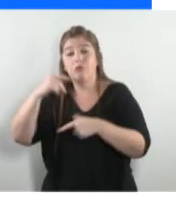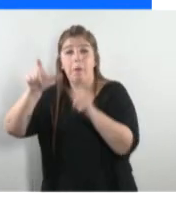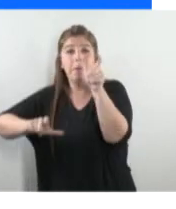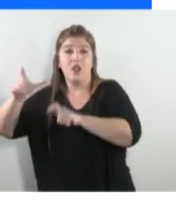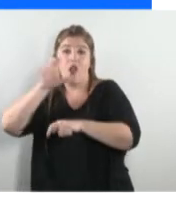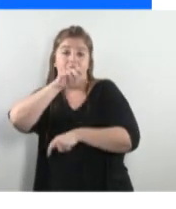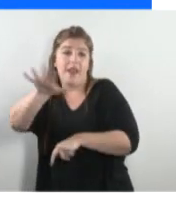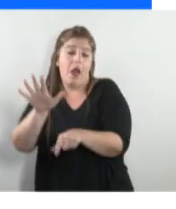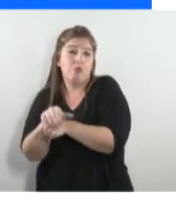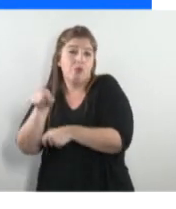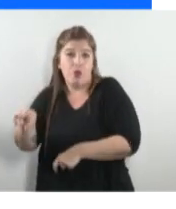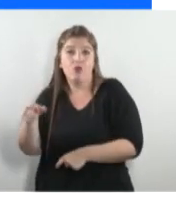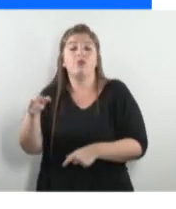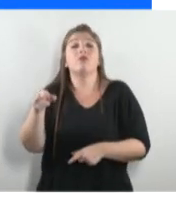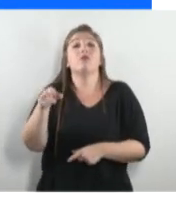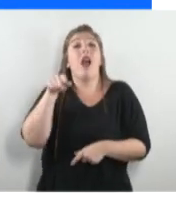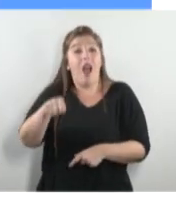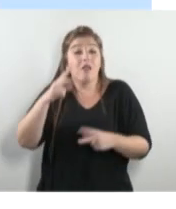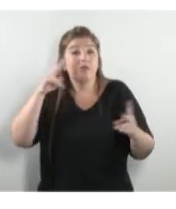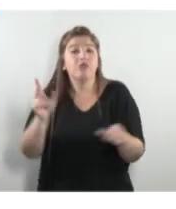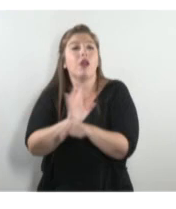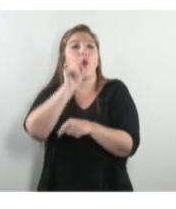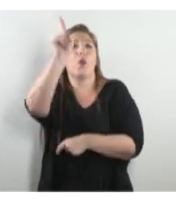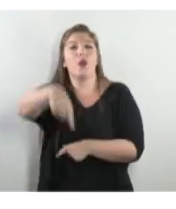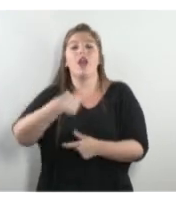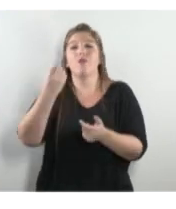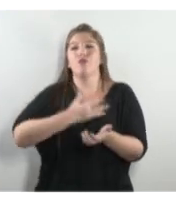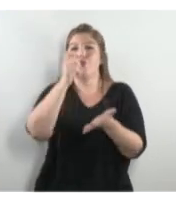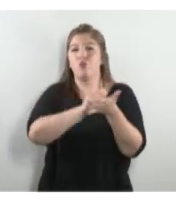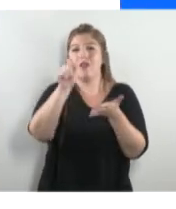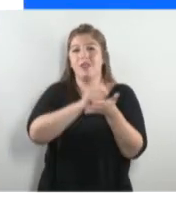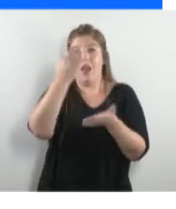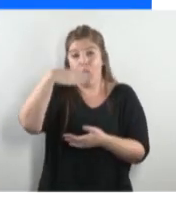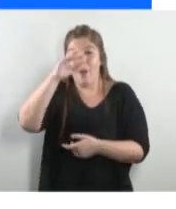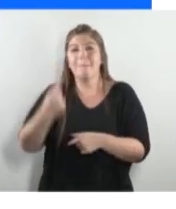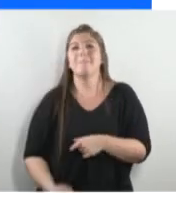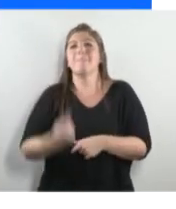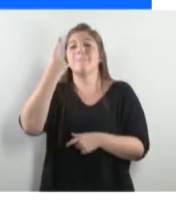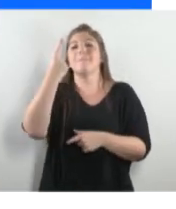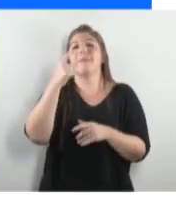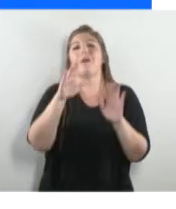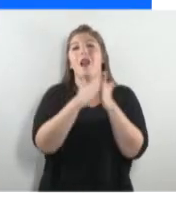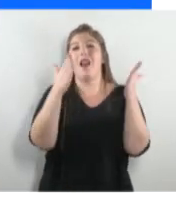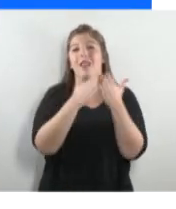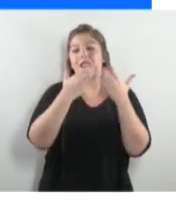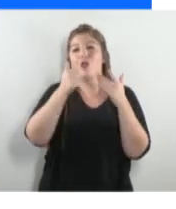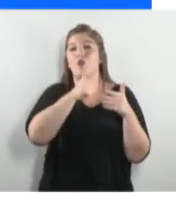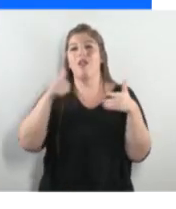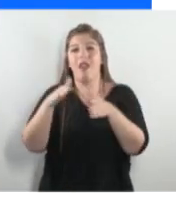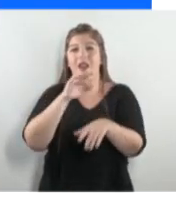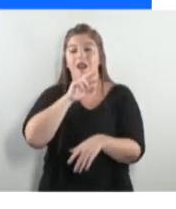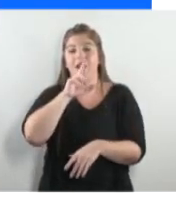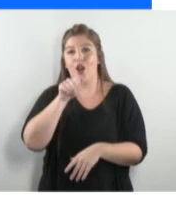ellos. De ese encuentro surgió la poesía gauchesca, el primer género original de la literatura rioplatense.